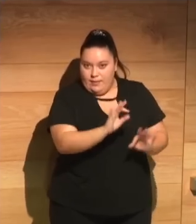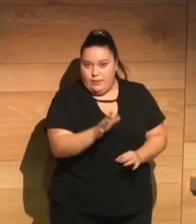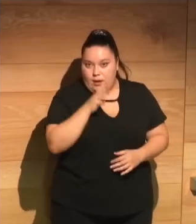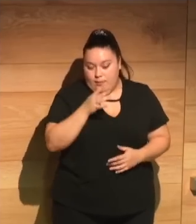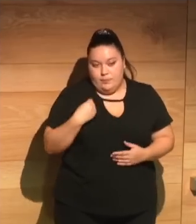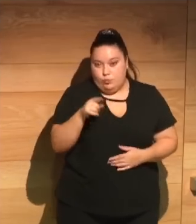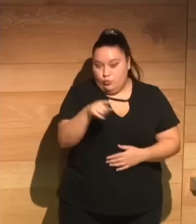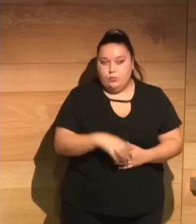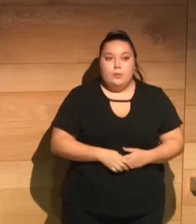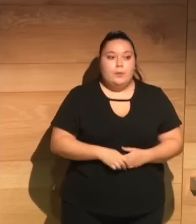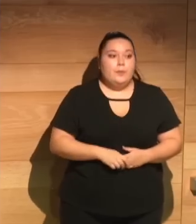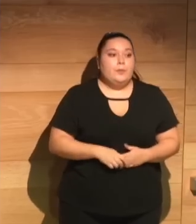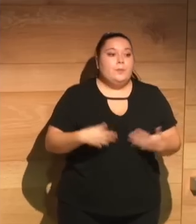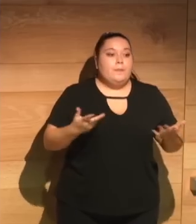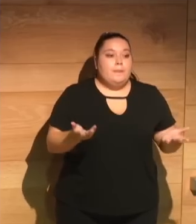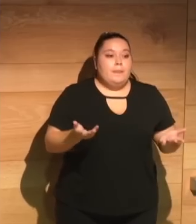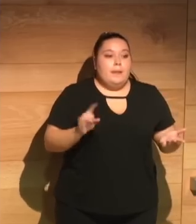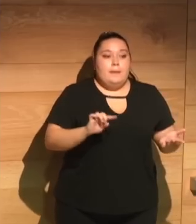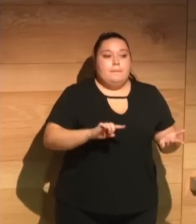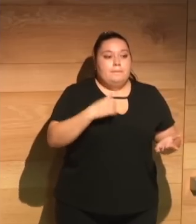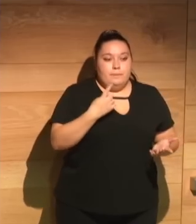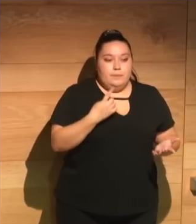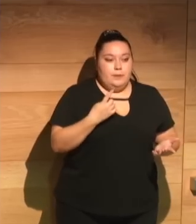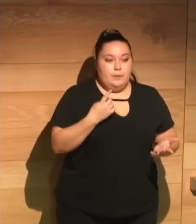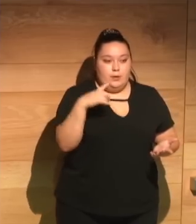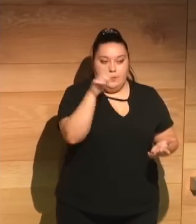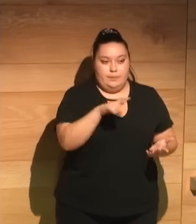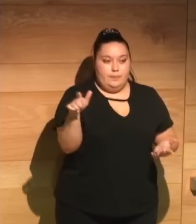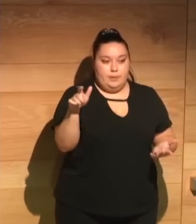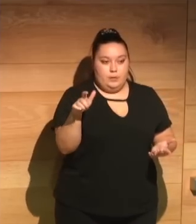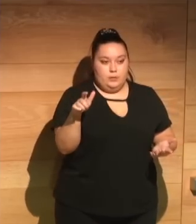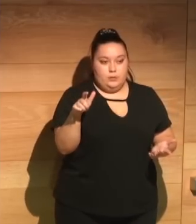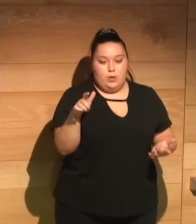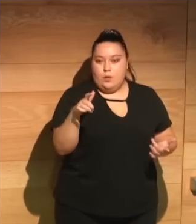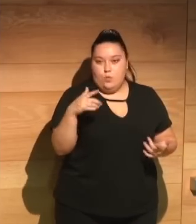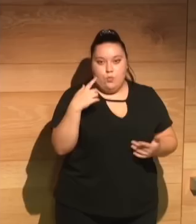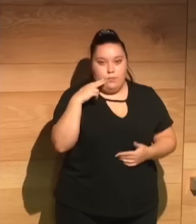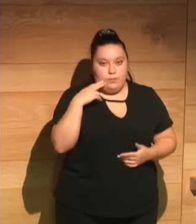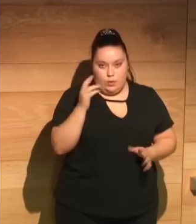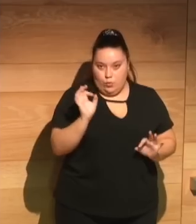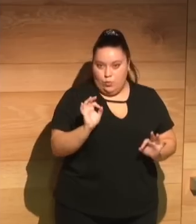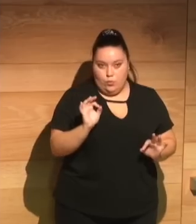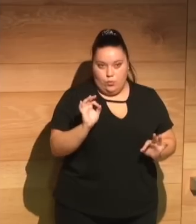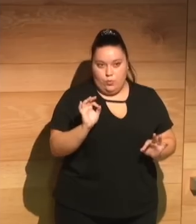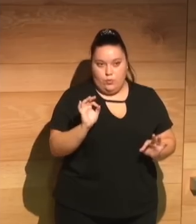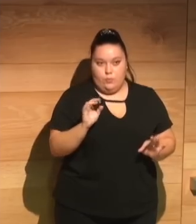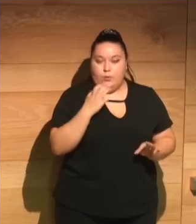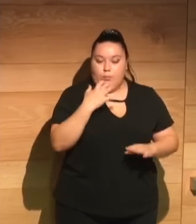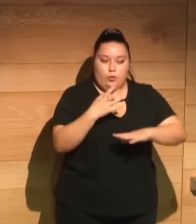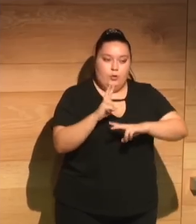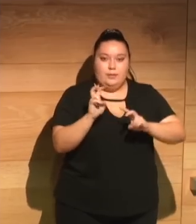¿Quién es bueno, el, no solo eso, sino que, primero, pondremos muy en cuestión que la gente saliera despavorida de las proyecciones de los